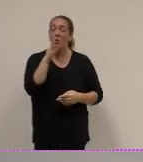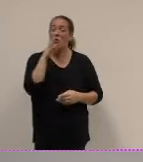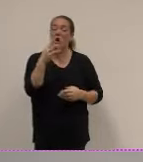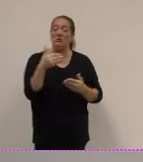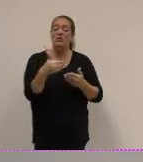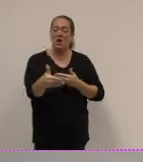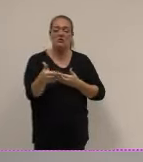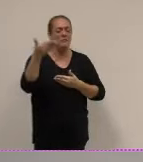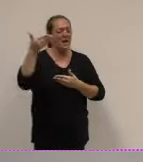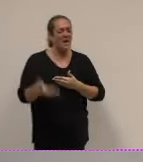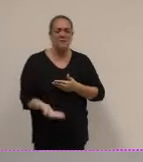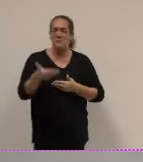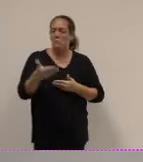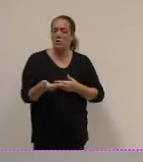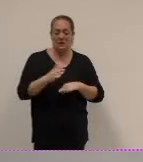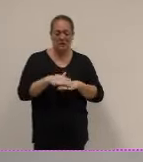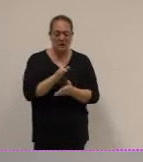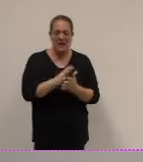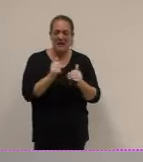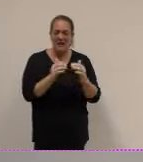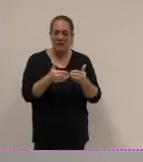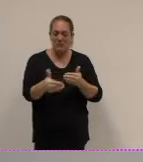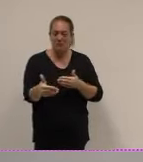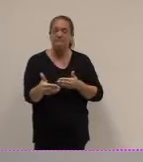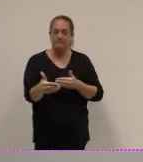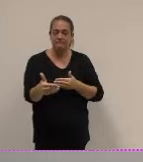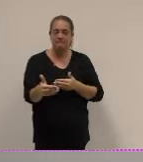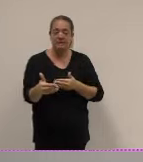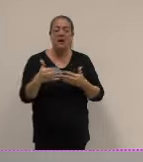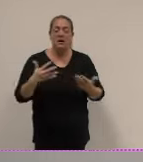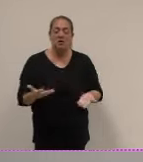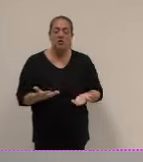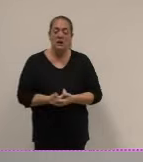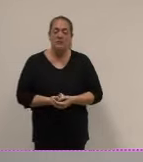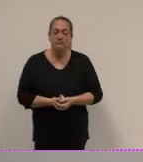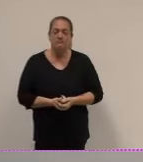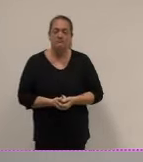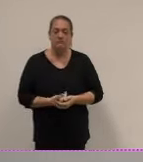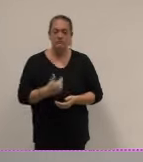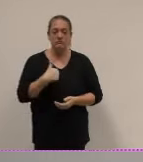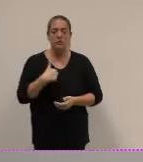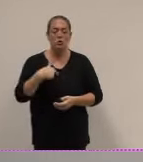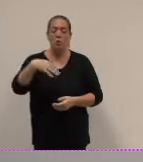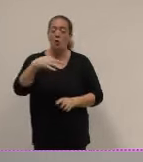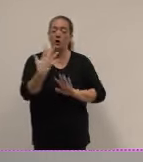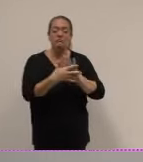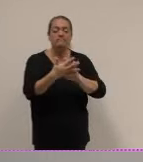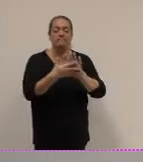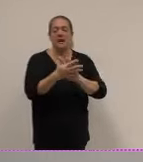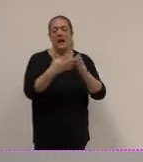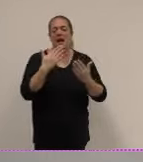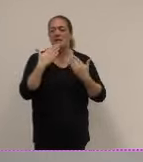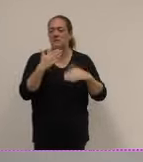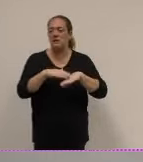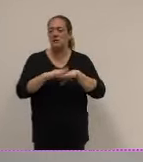pues importantísimos para la isla de La Palma. Y por lo tanto, yo no tengo sino palabras de agradecimiento